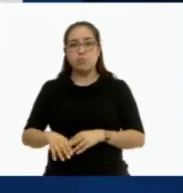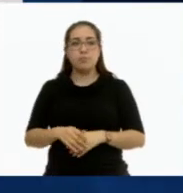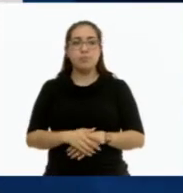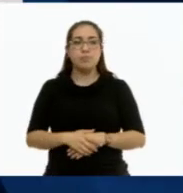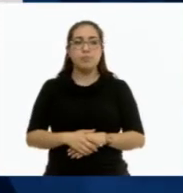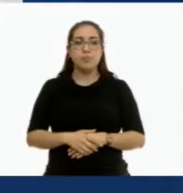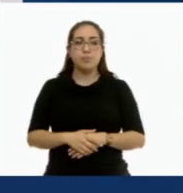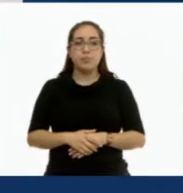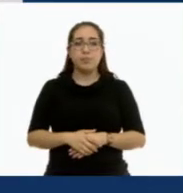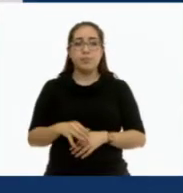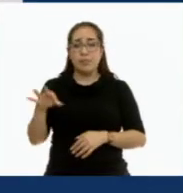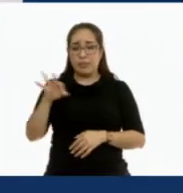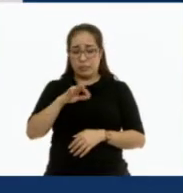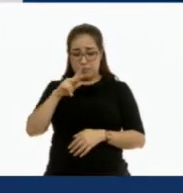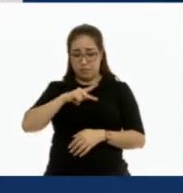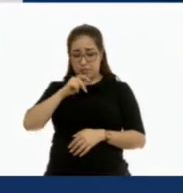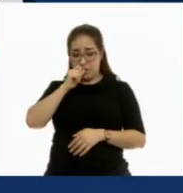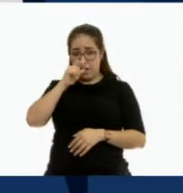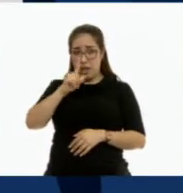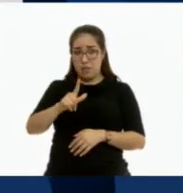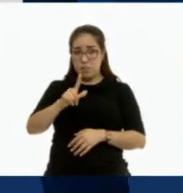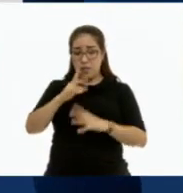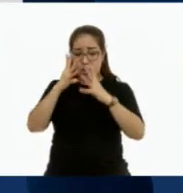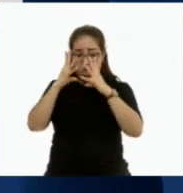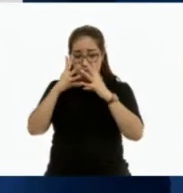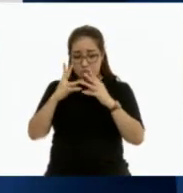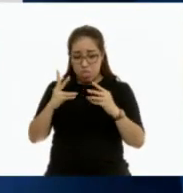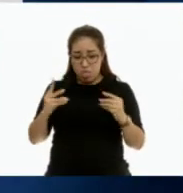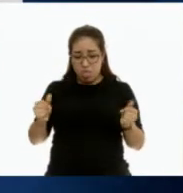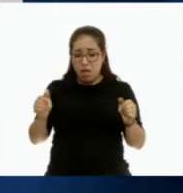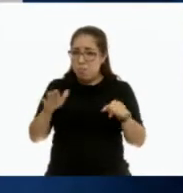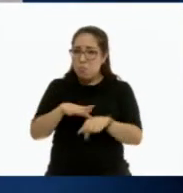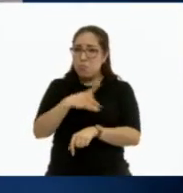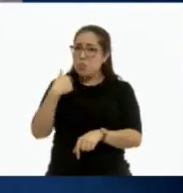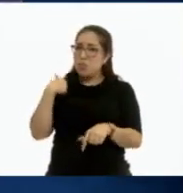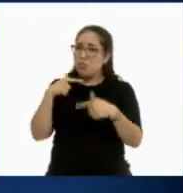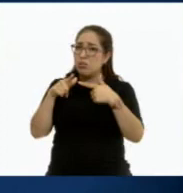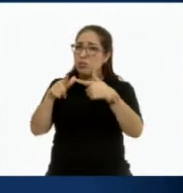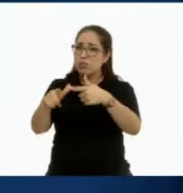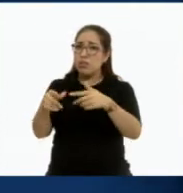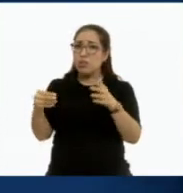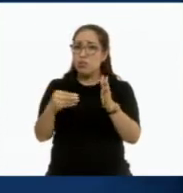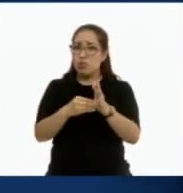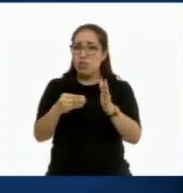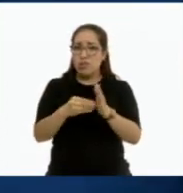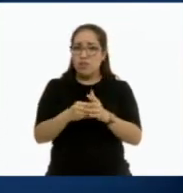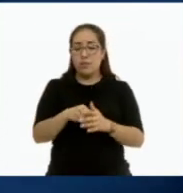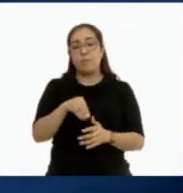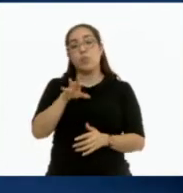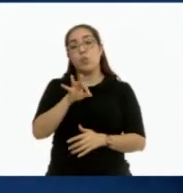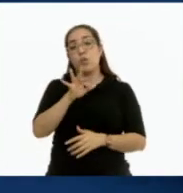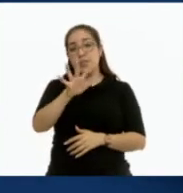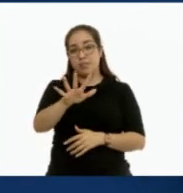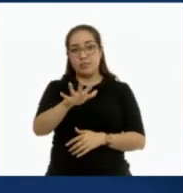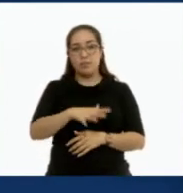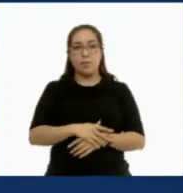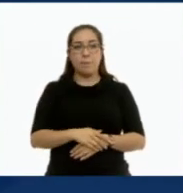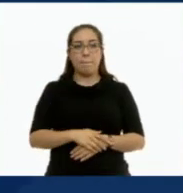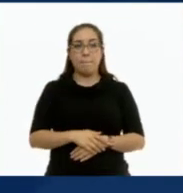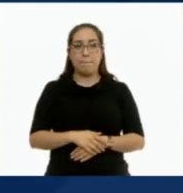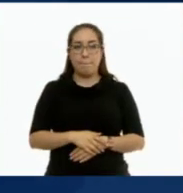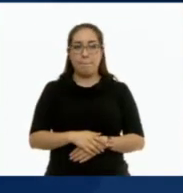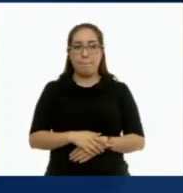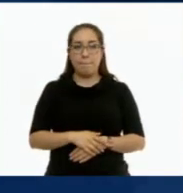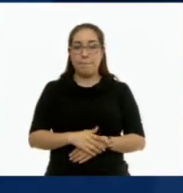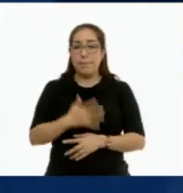Y si el alma se me cayó, ¿por qué me sigue el esqueleto? Estrofa 45.